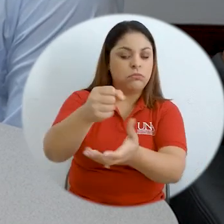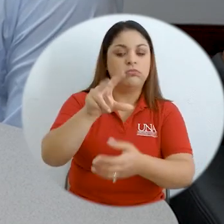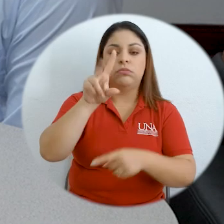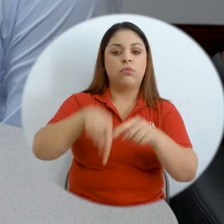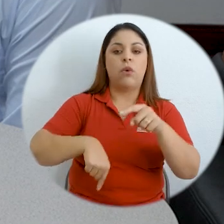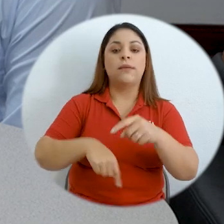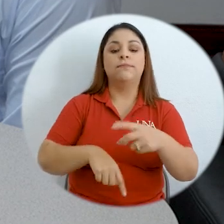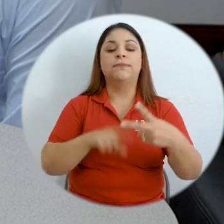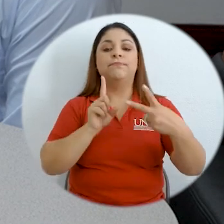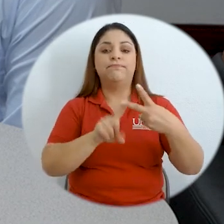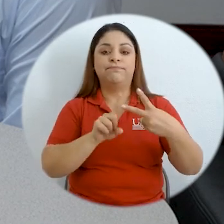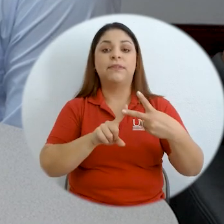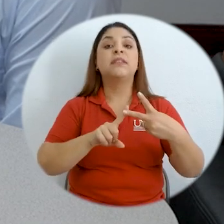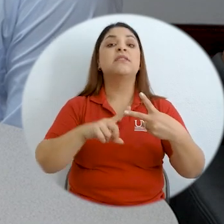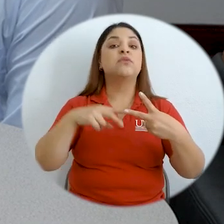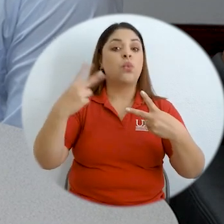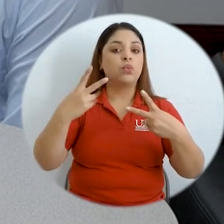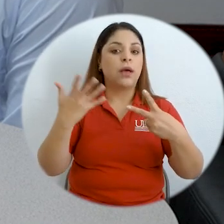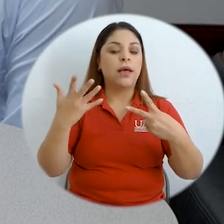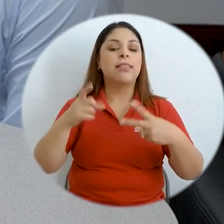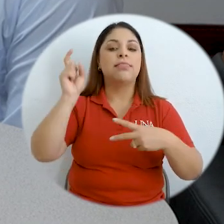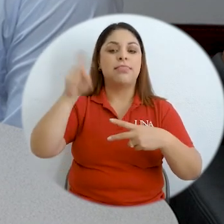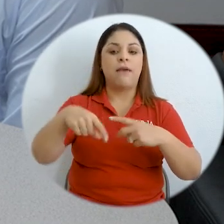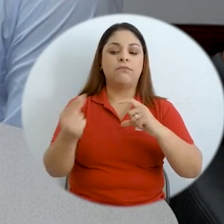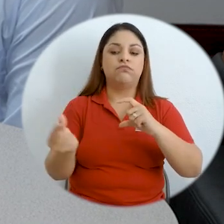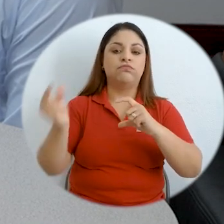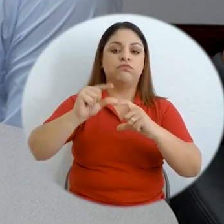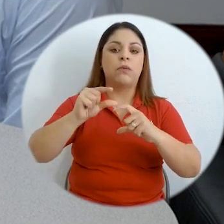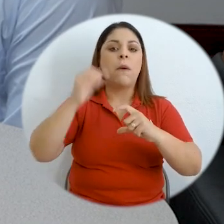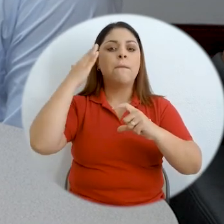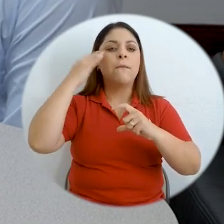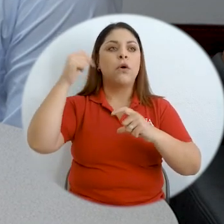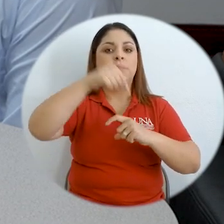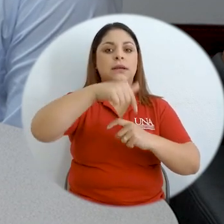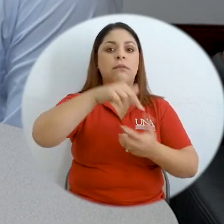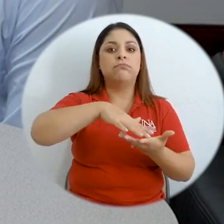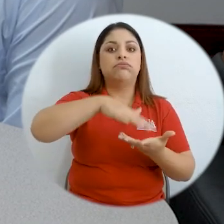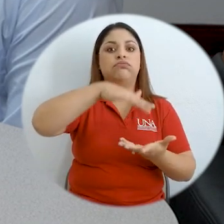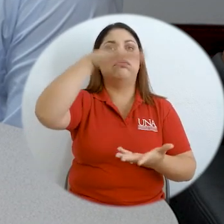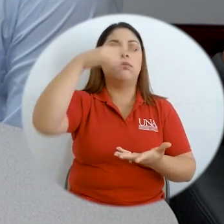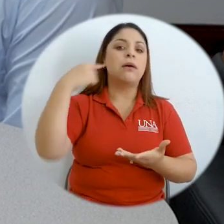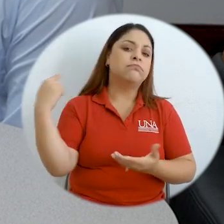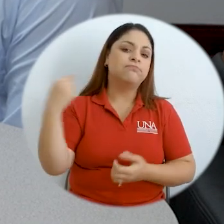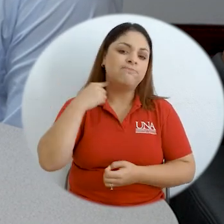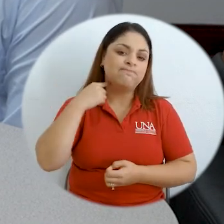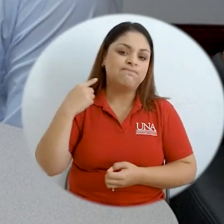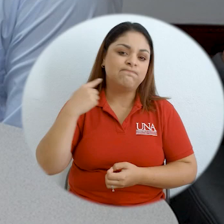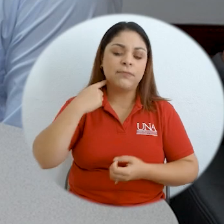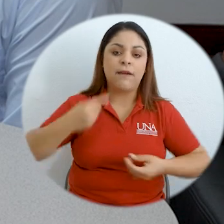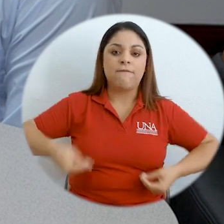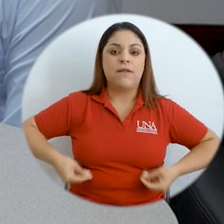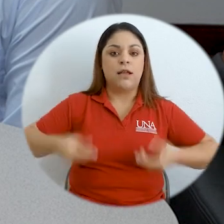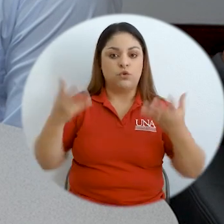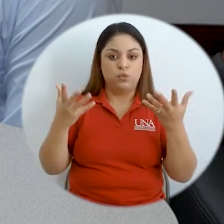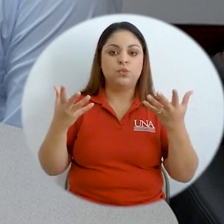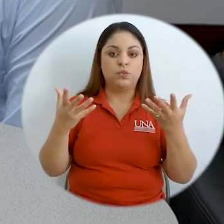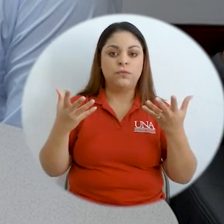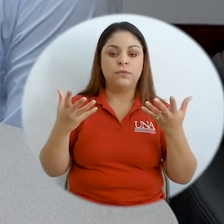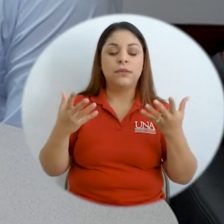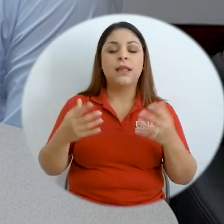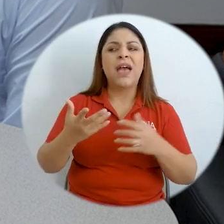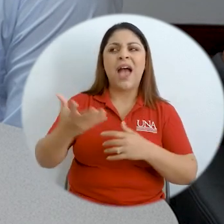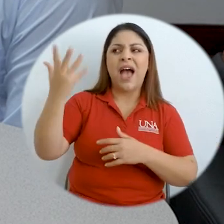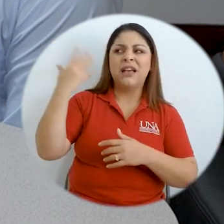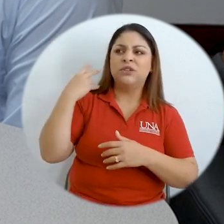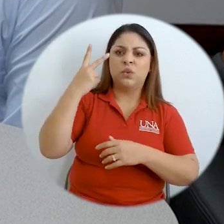porcentaje por inflación. El primer componente está asegurado. Cuentas además, y cuentos. Ya hace unos 3